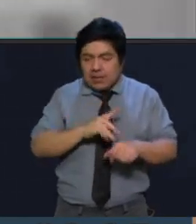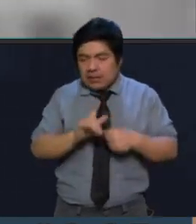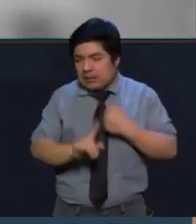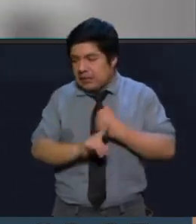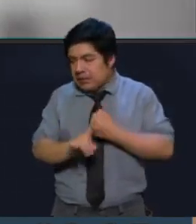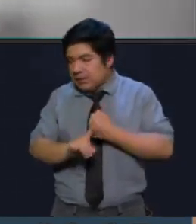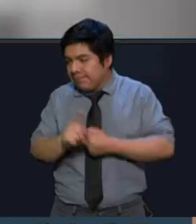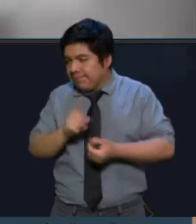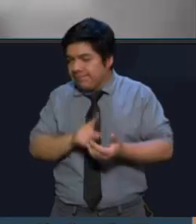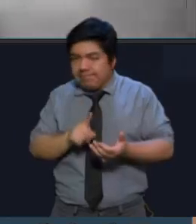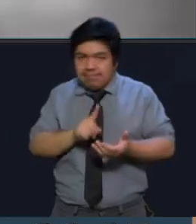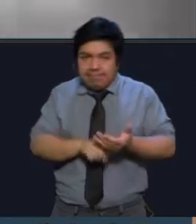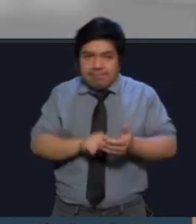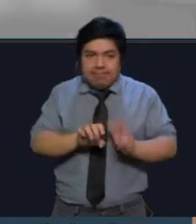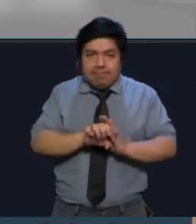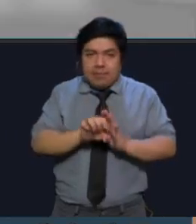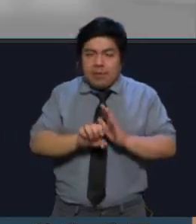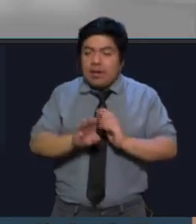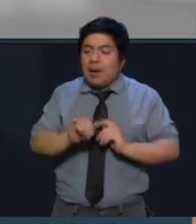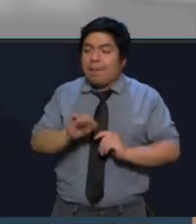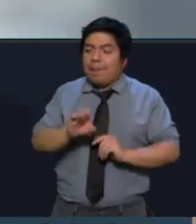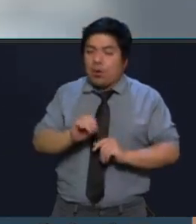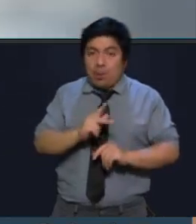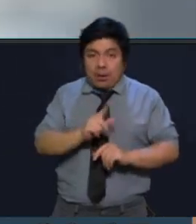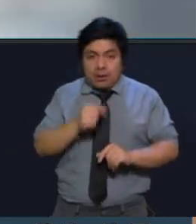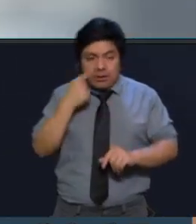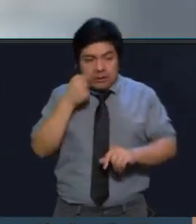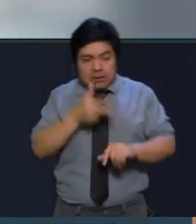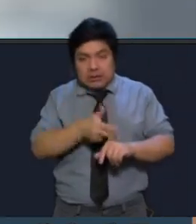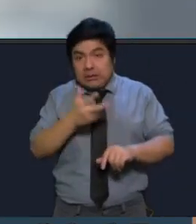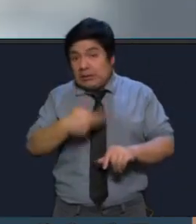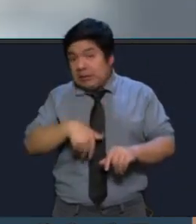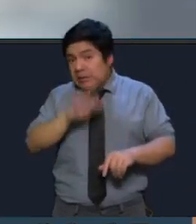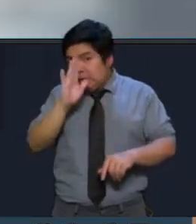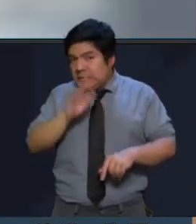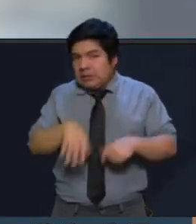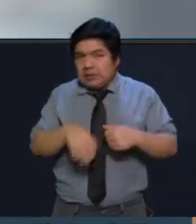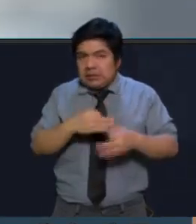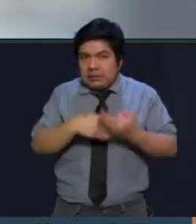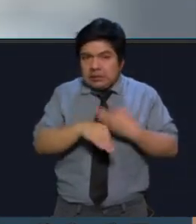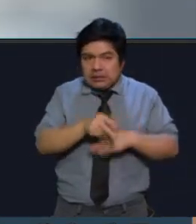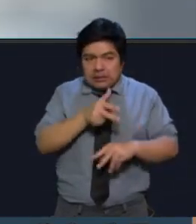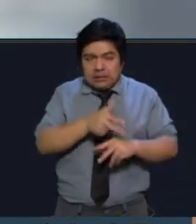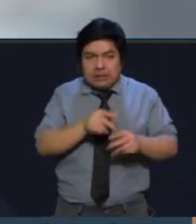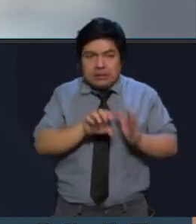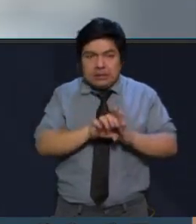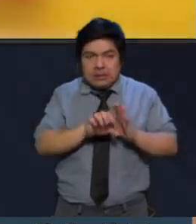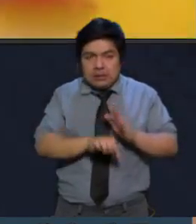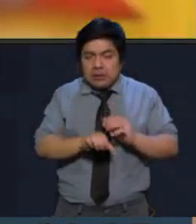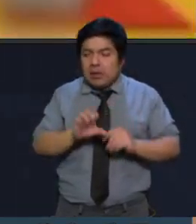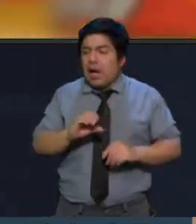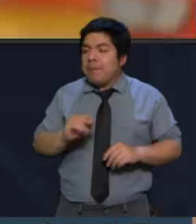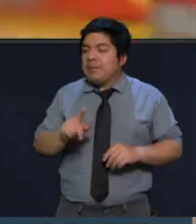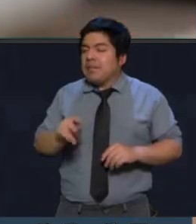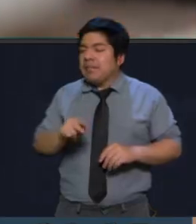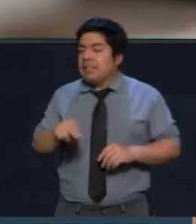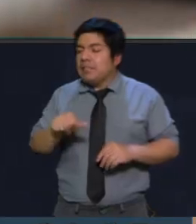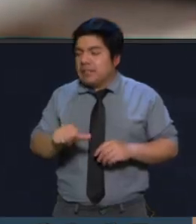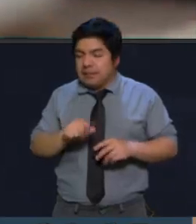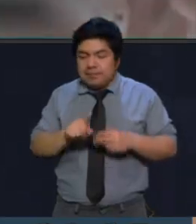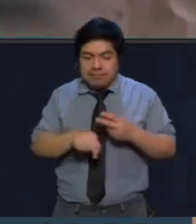Tenemos bioplaguicidas que son altamente peligrosos a polinizadores, como la capsaicina.